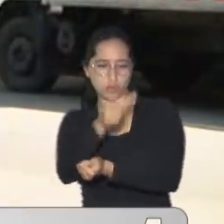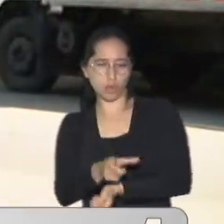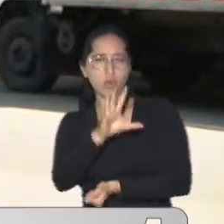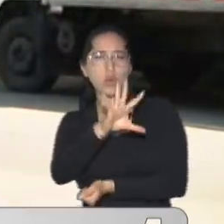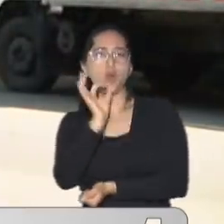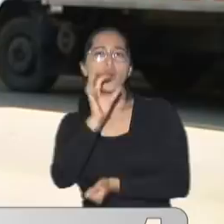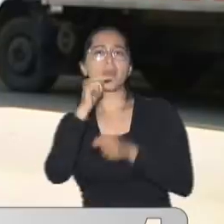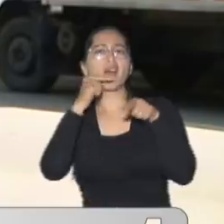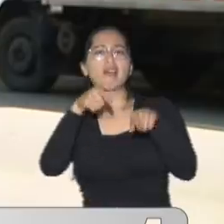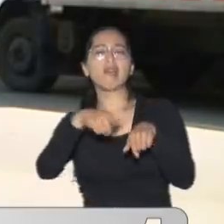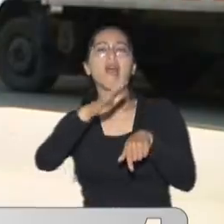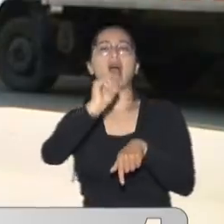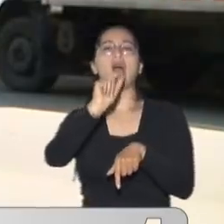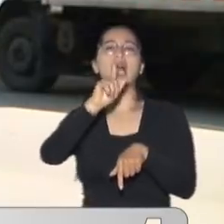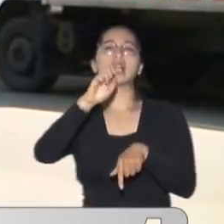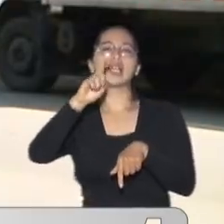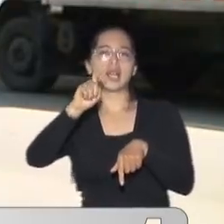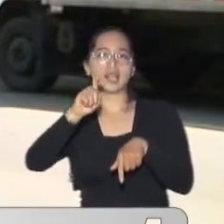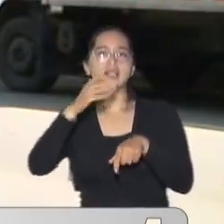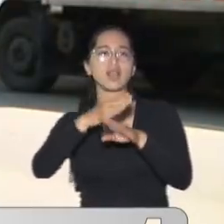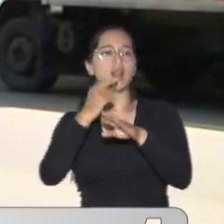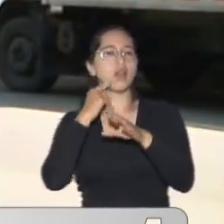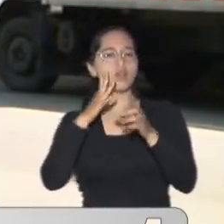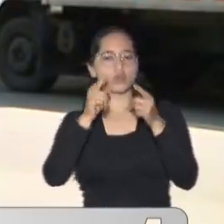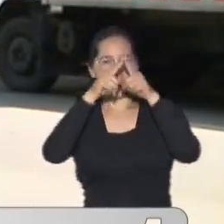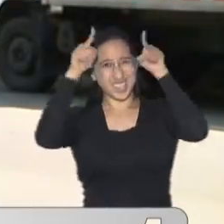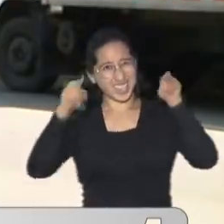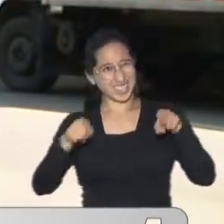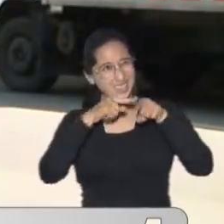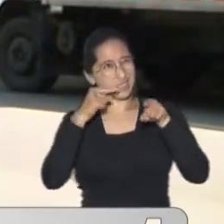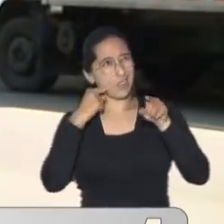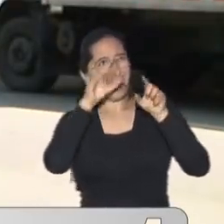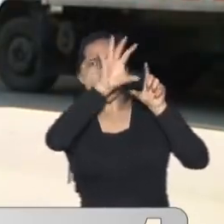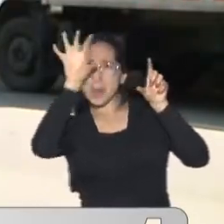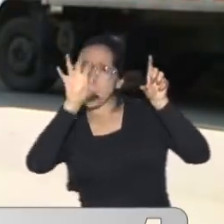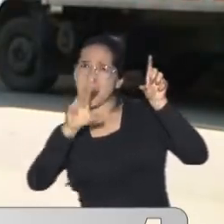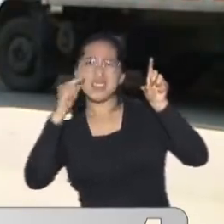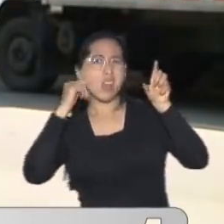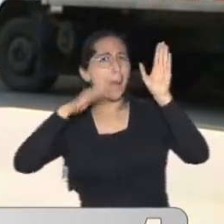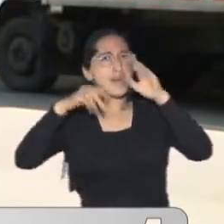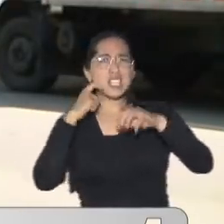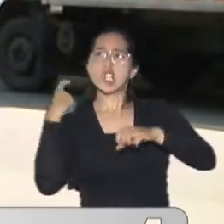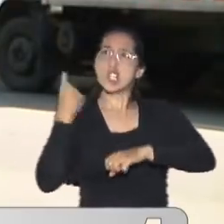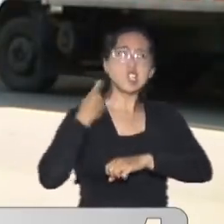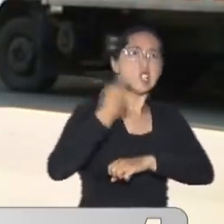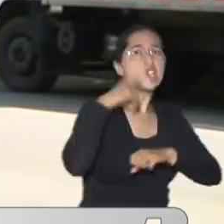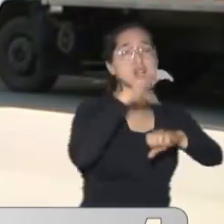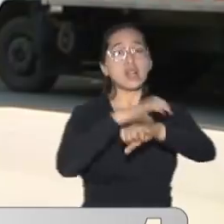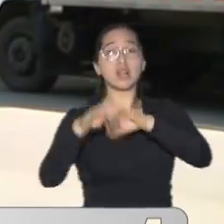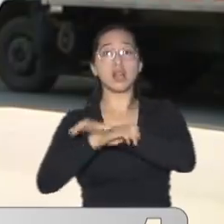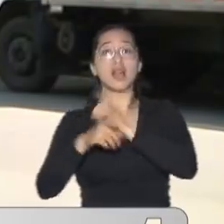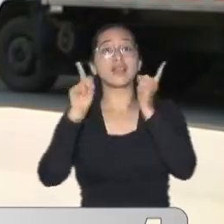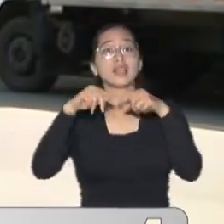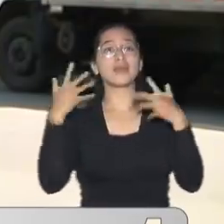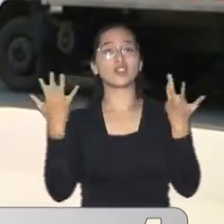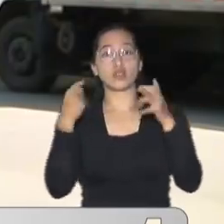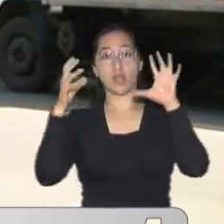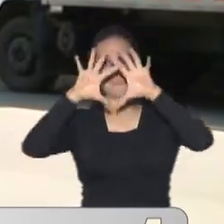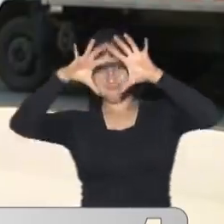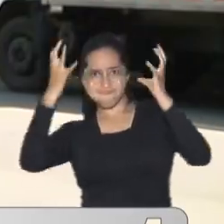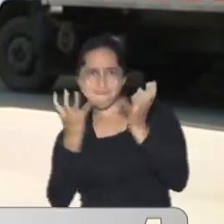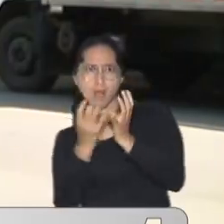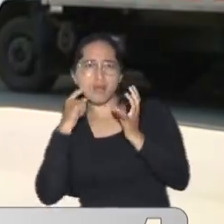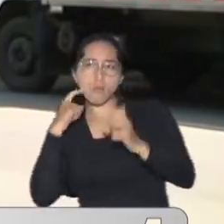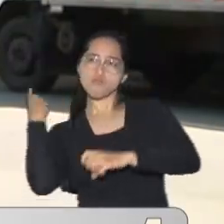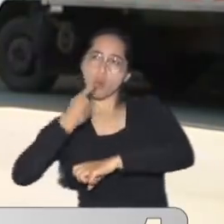Dubán, quien es solicitado en el cartel de los más buscados del Quindío y además tiene circular roja de la Interpol. En otro operativo también la